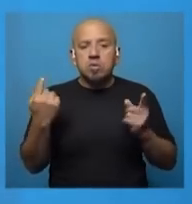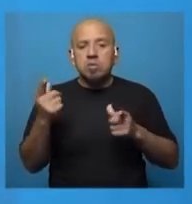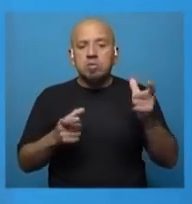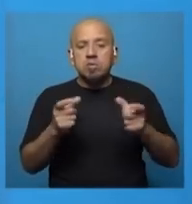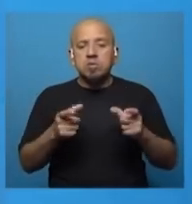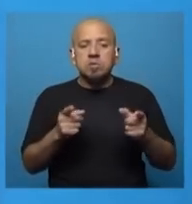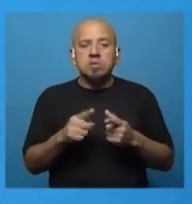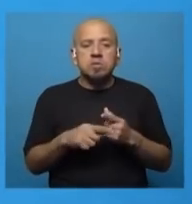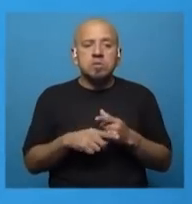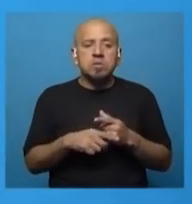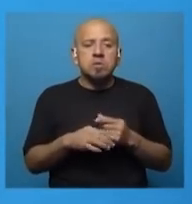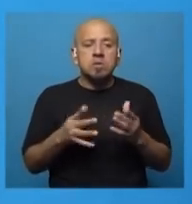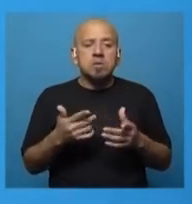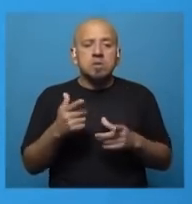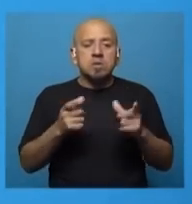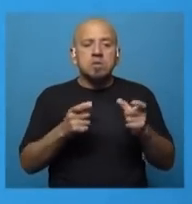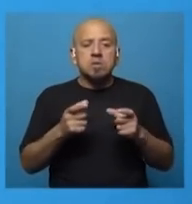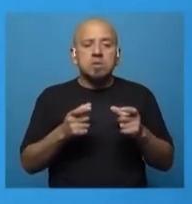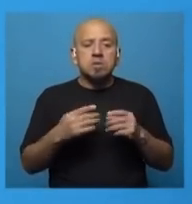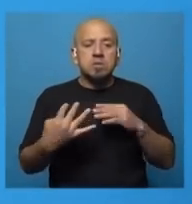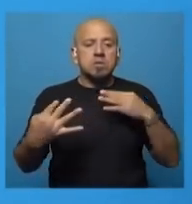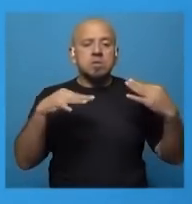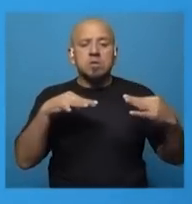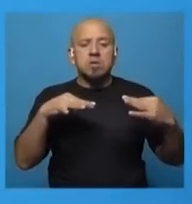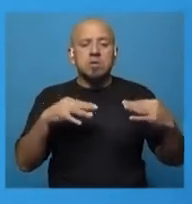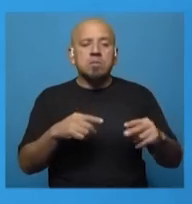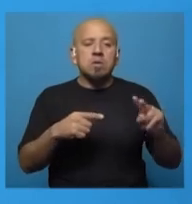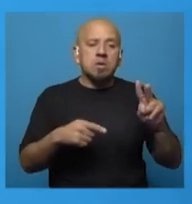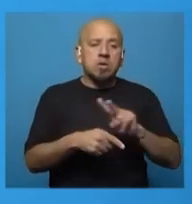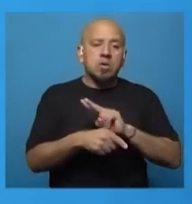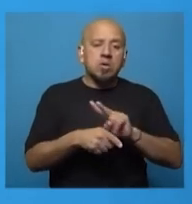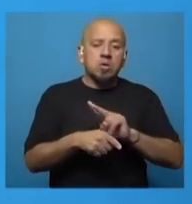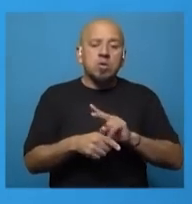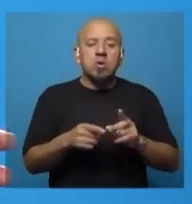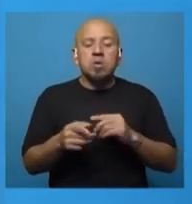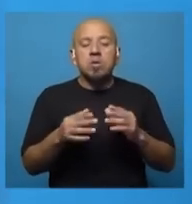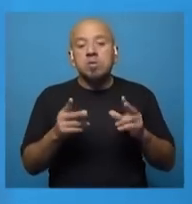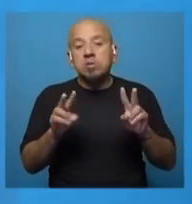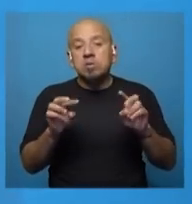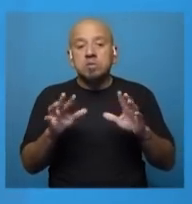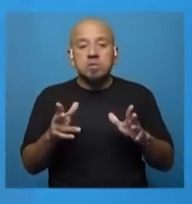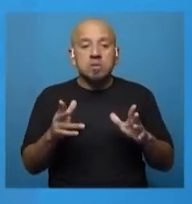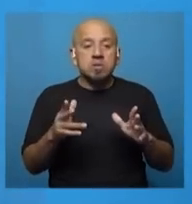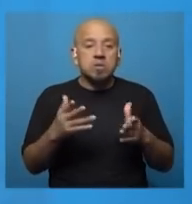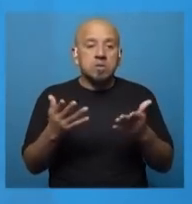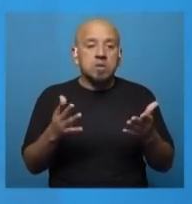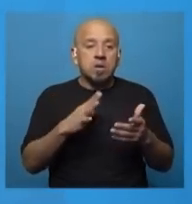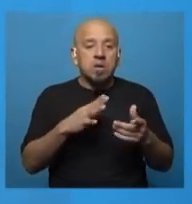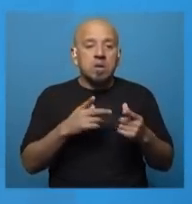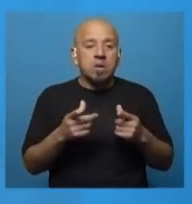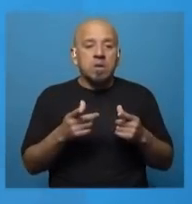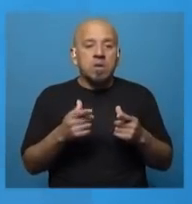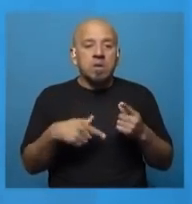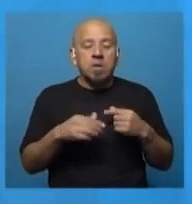a ver para qué la ciudadanía coloca una oposición para controlar para marcar cuestiones reitero que generan